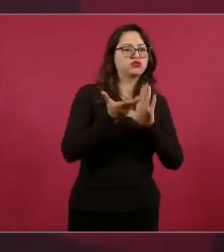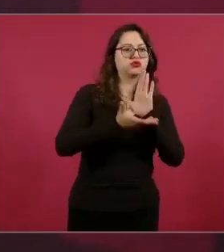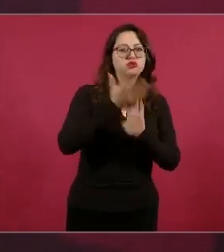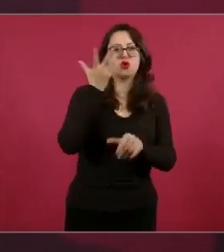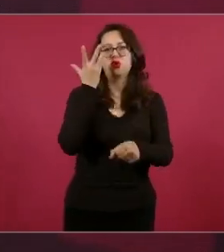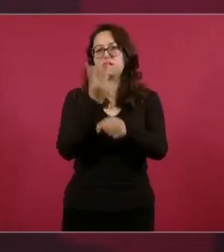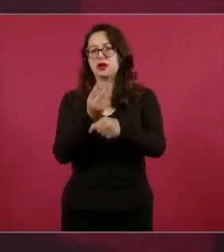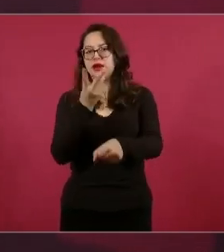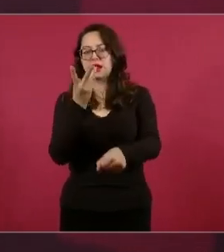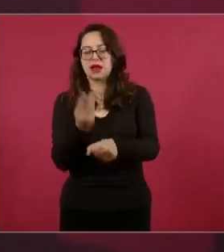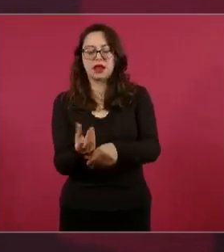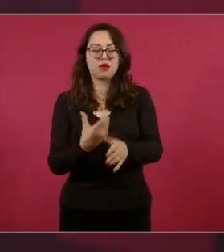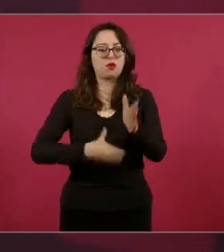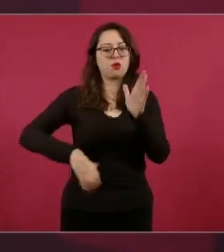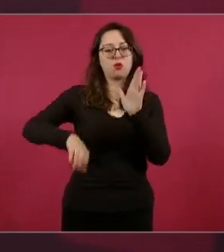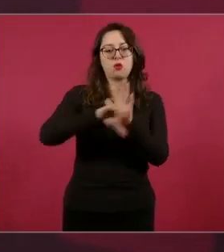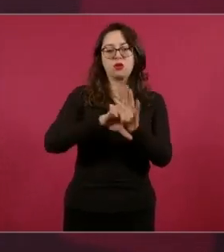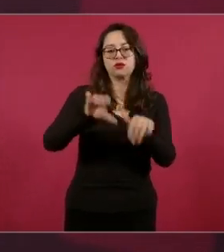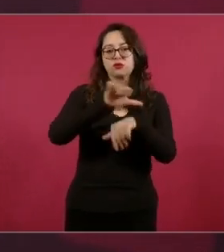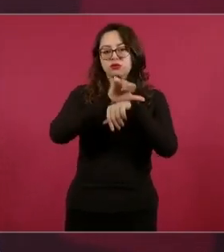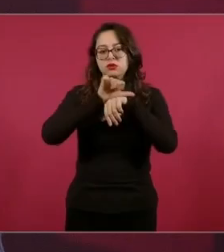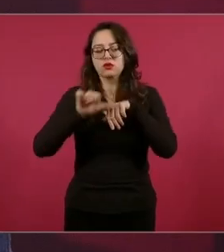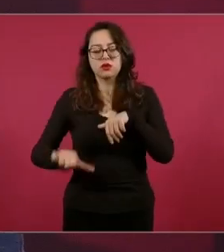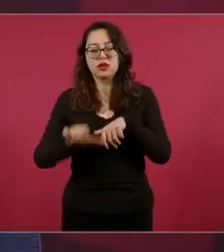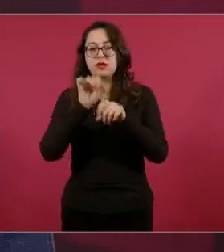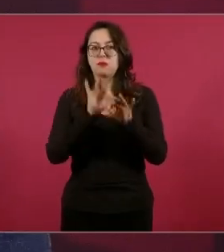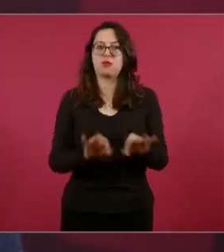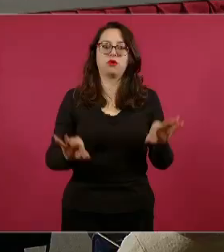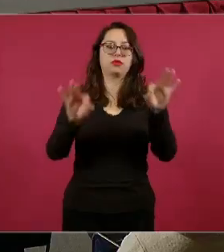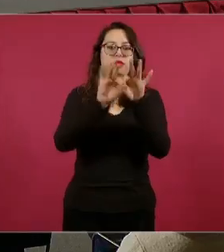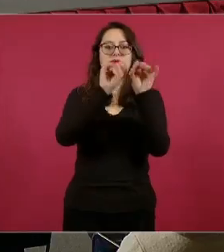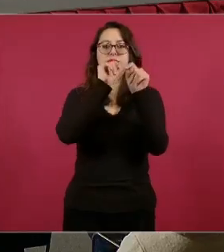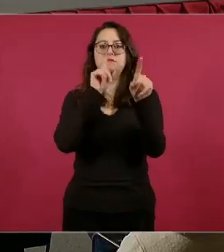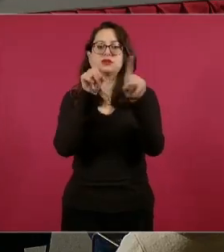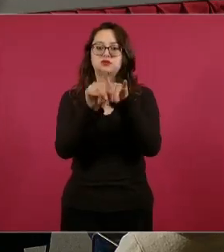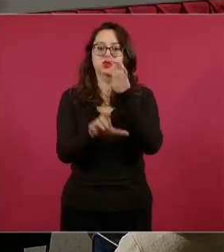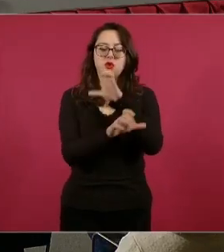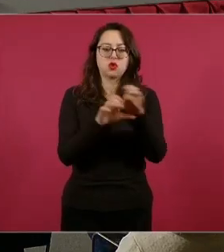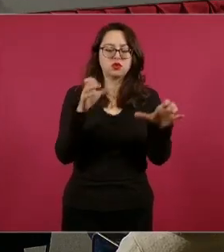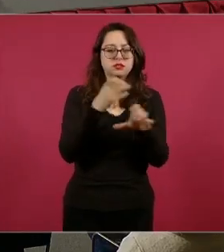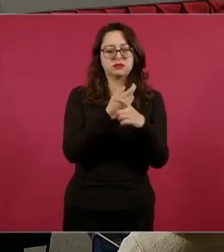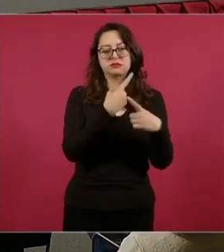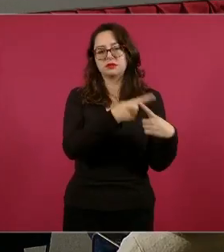muy importante, y compra de equipamiento. Entonces, maestra.